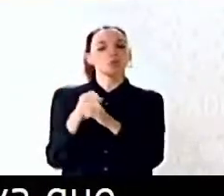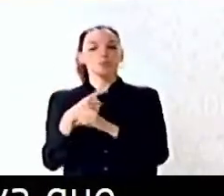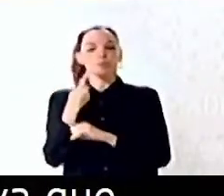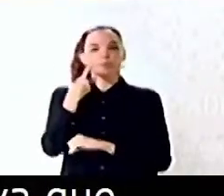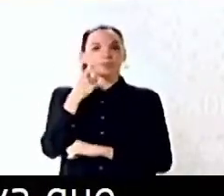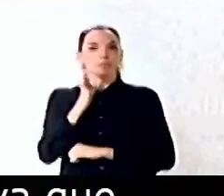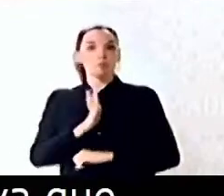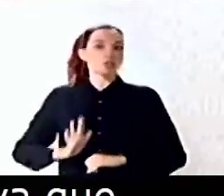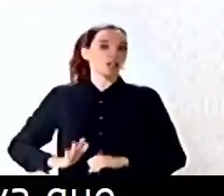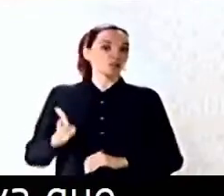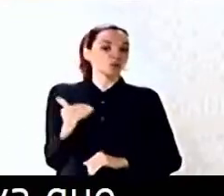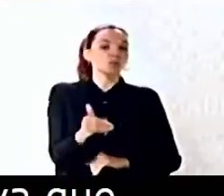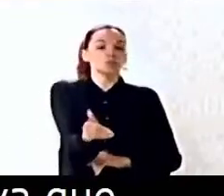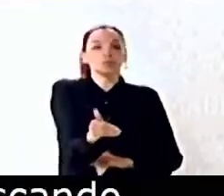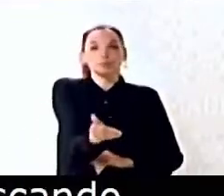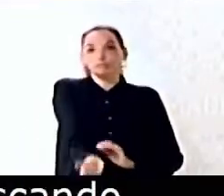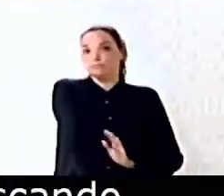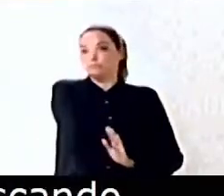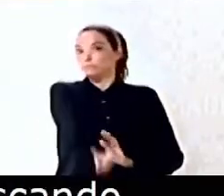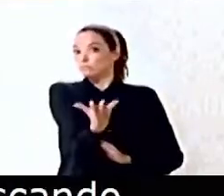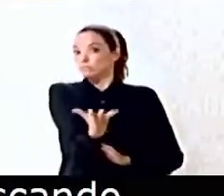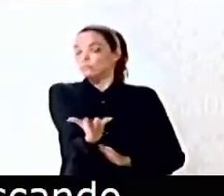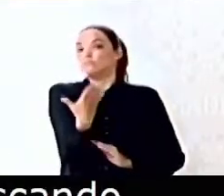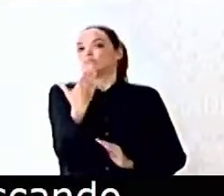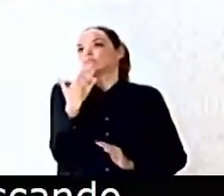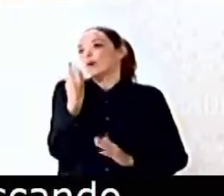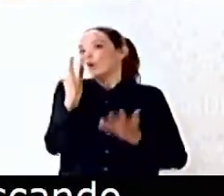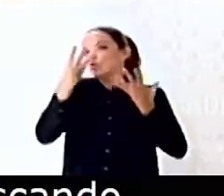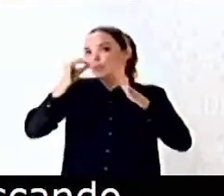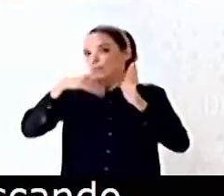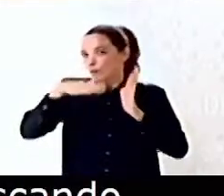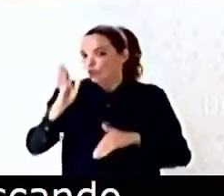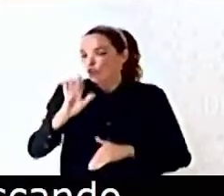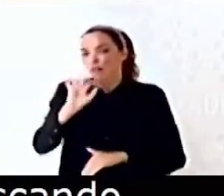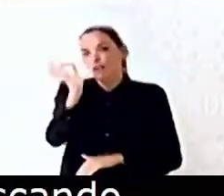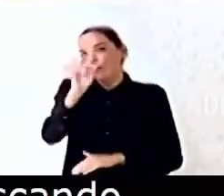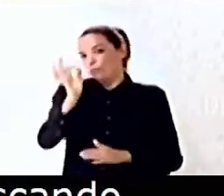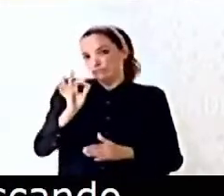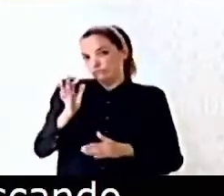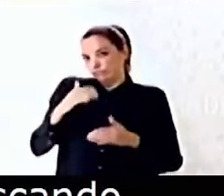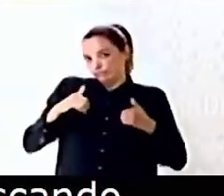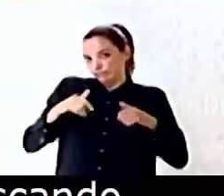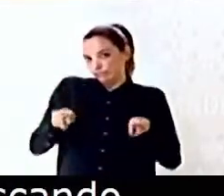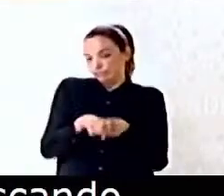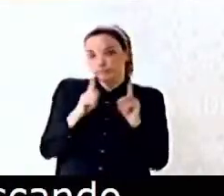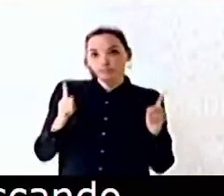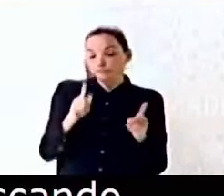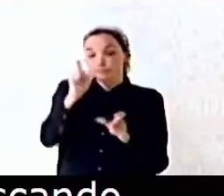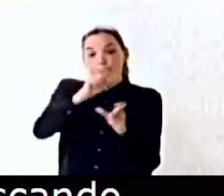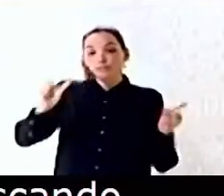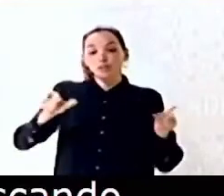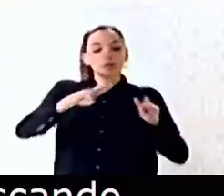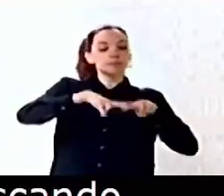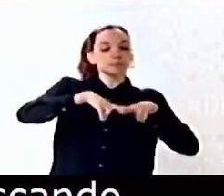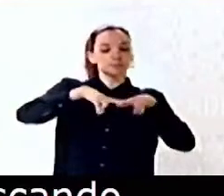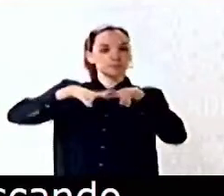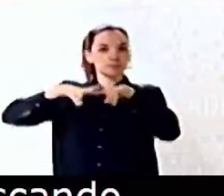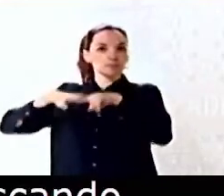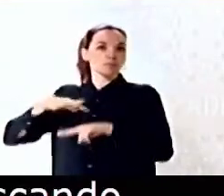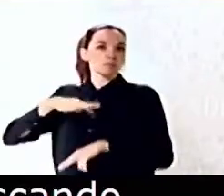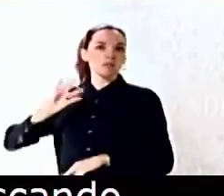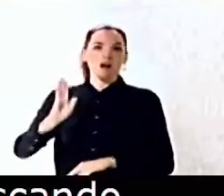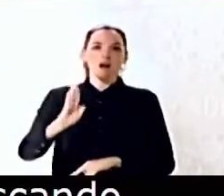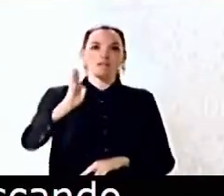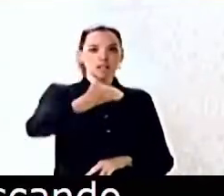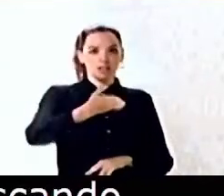el futuro pues son los mayores de 80 años, es decir, distintos grupos de población que pueden verse afectados durante